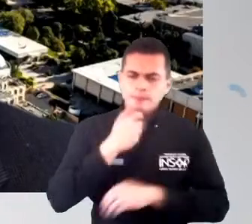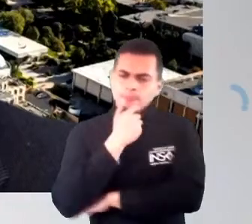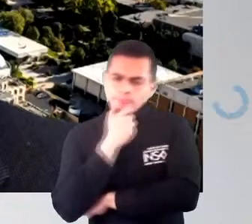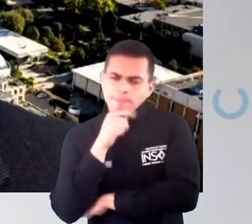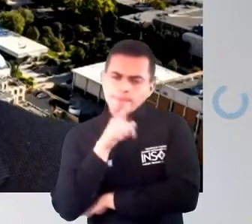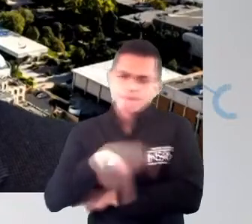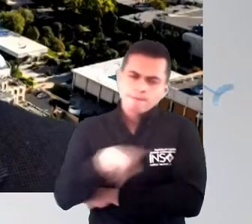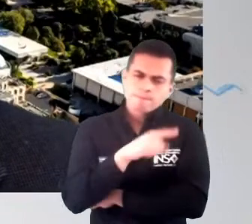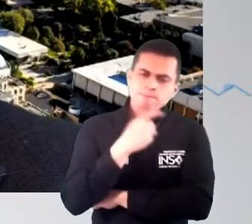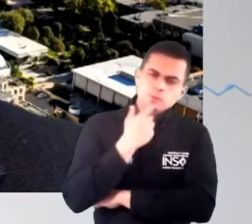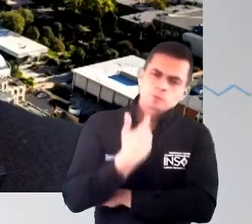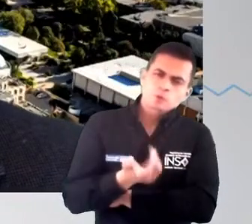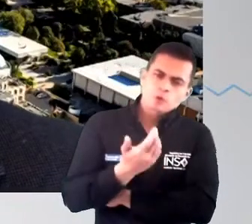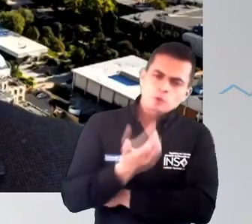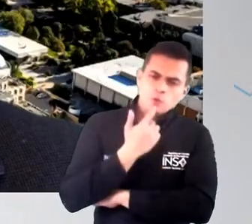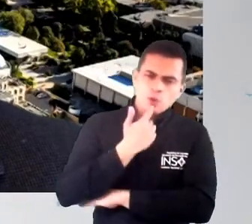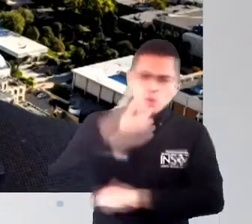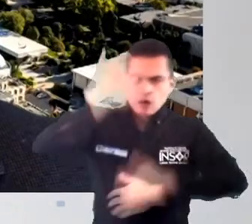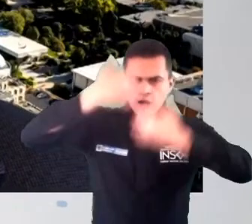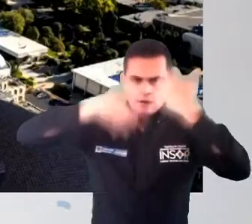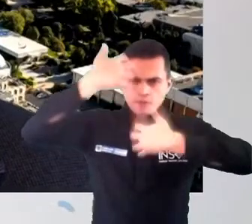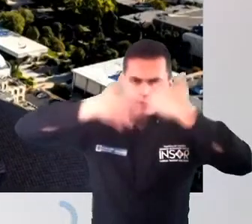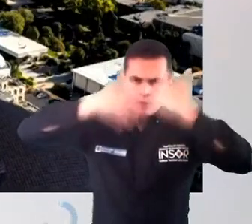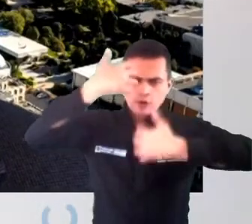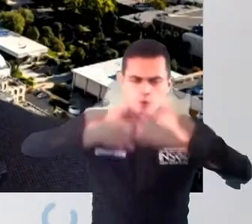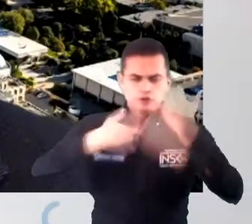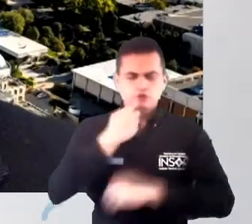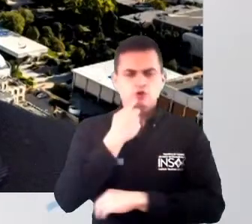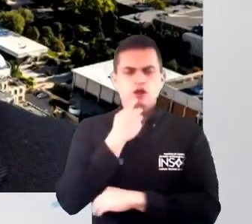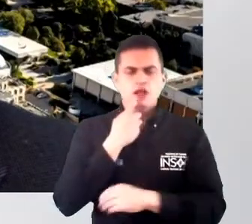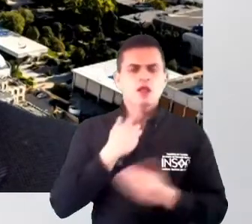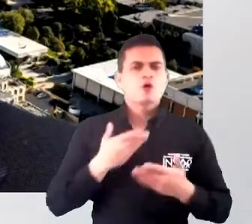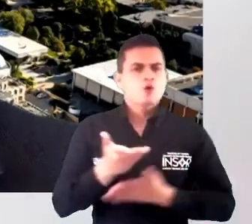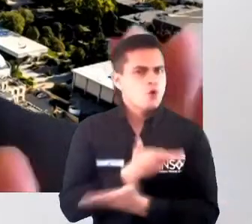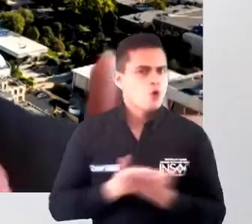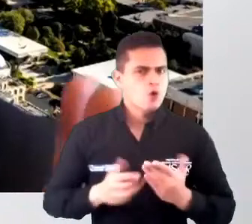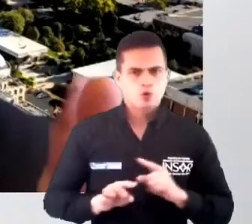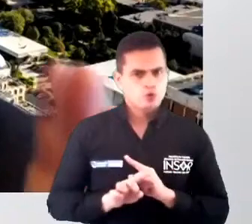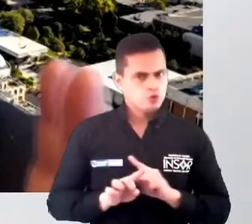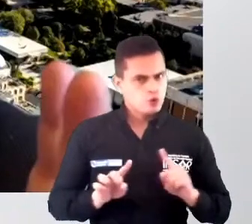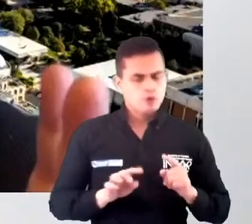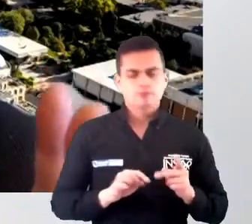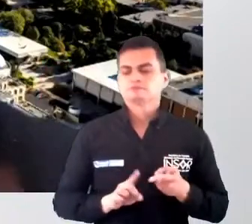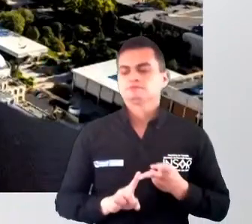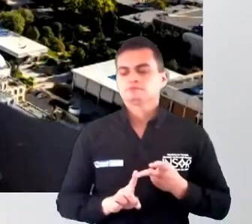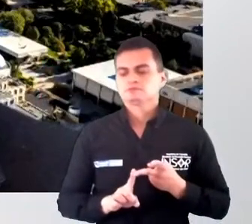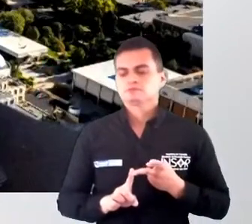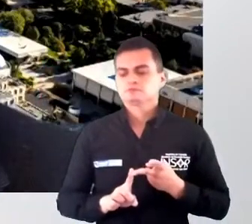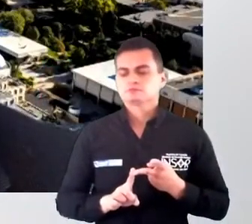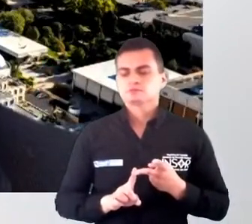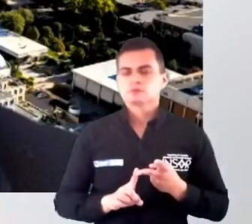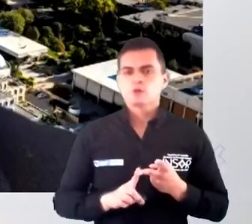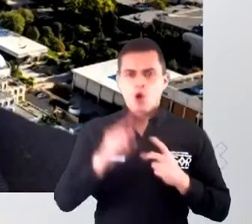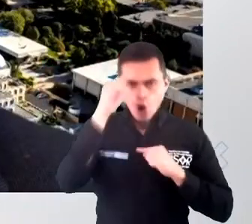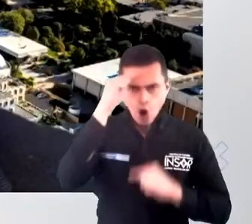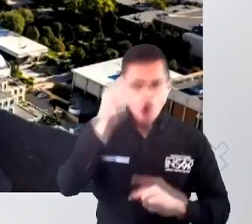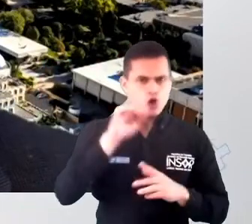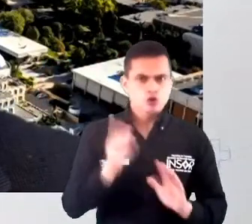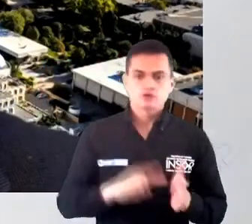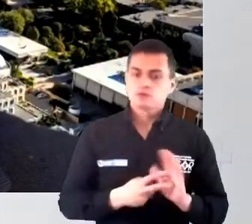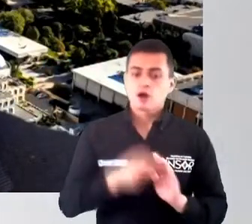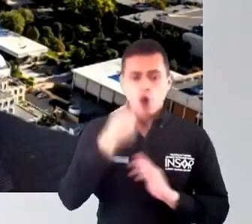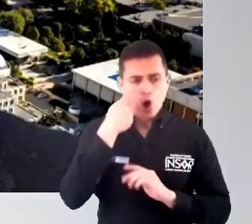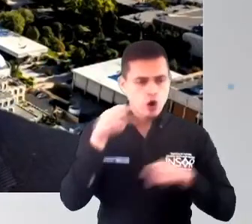los exámenes o en las evaluaciones. A veces tratamos que no sean tan auténticos, están en su salón, en su